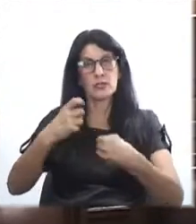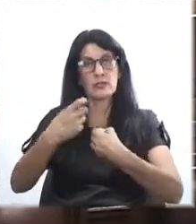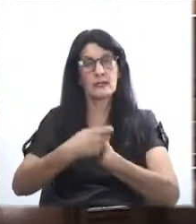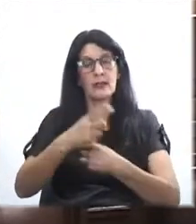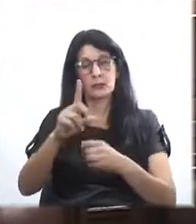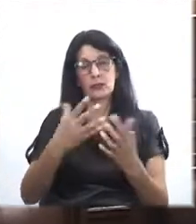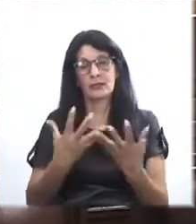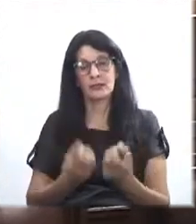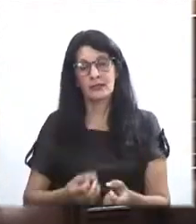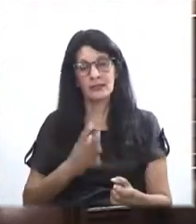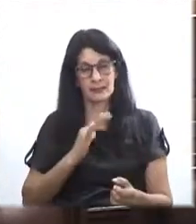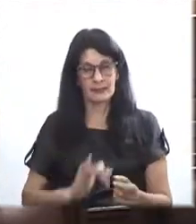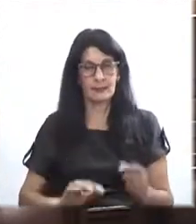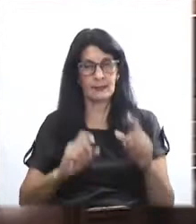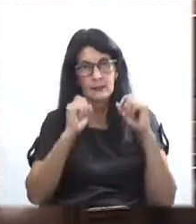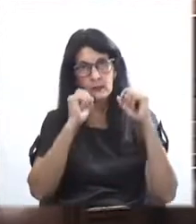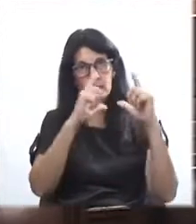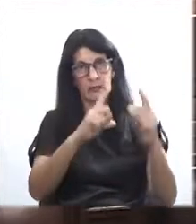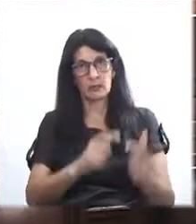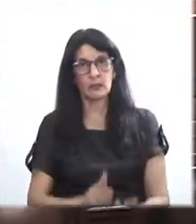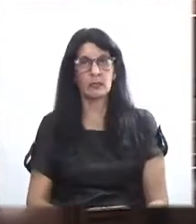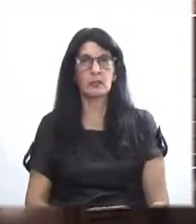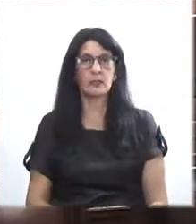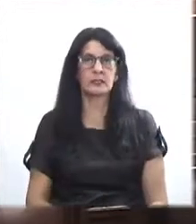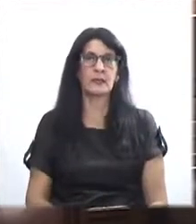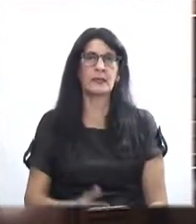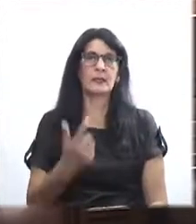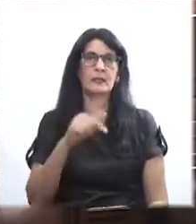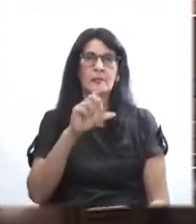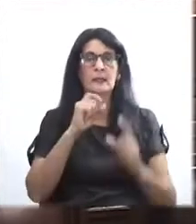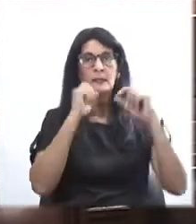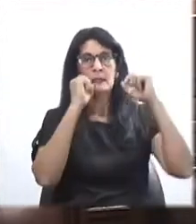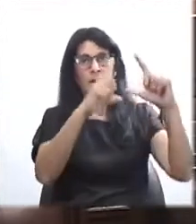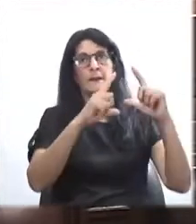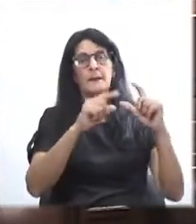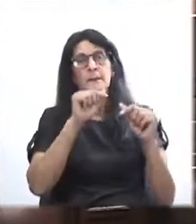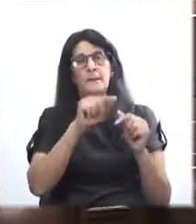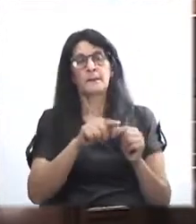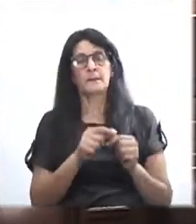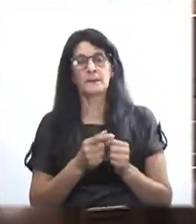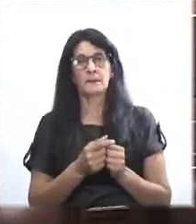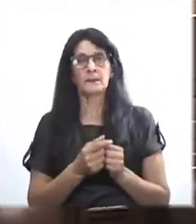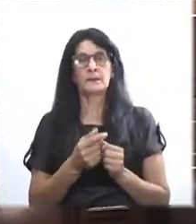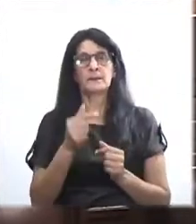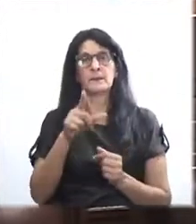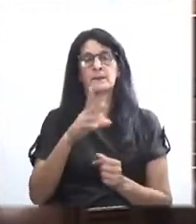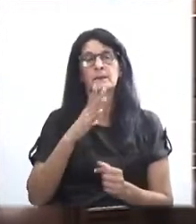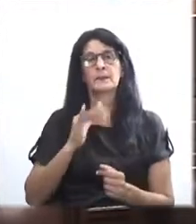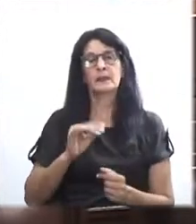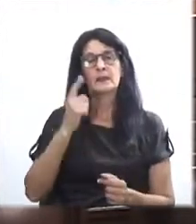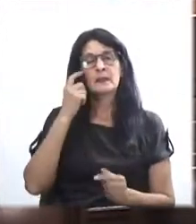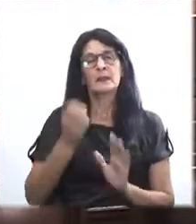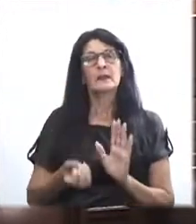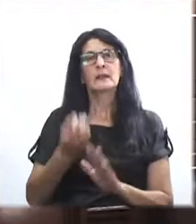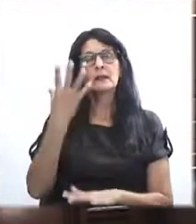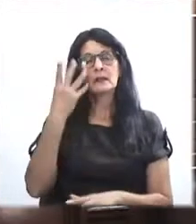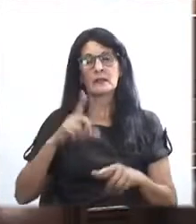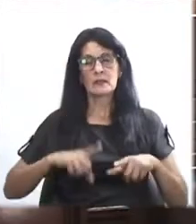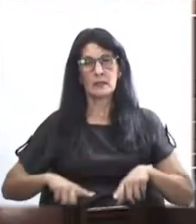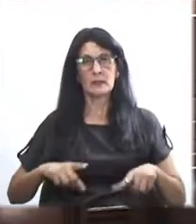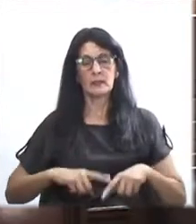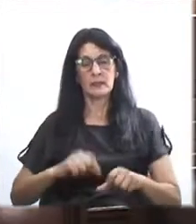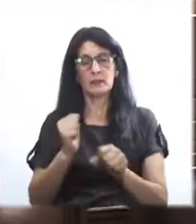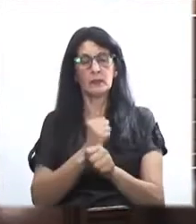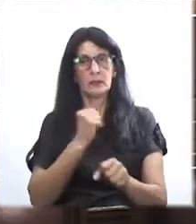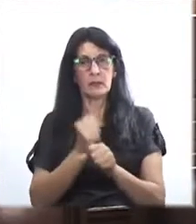quieran tener personería jurídica, porque yo estuve leyendo la ley y dice, créase en el Ministerio de Trabajo y Seguridad Social